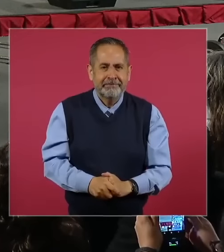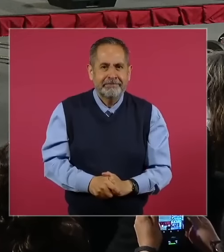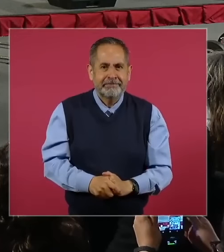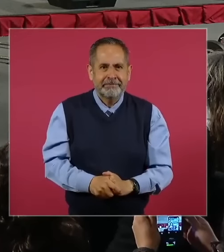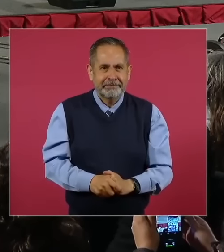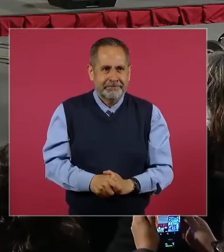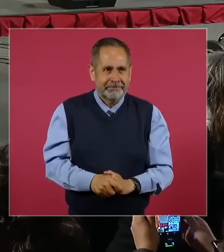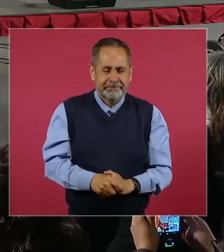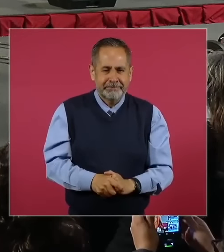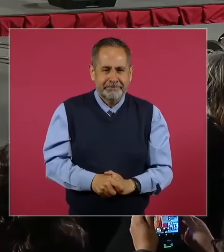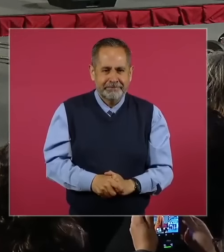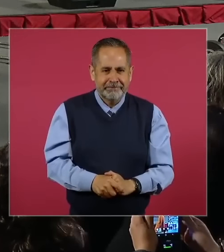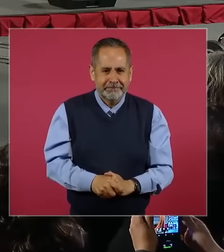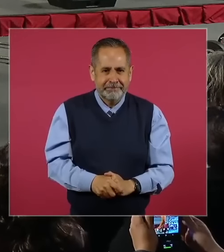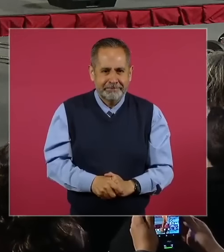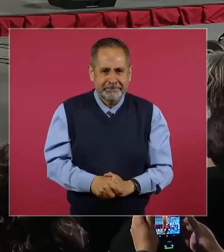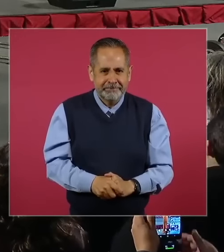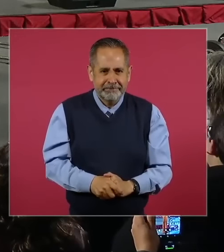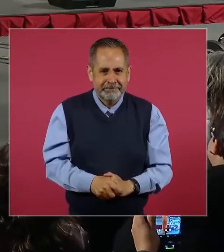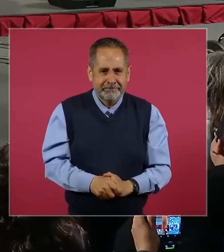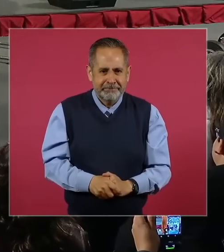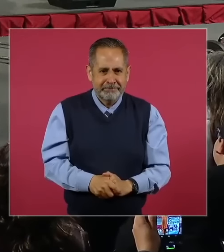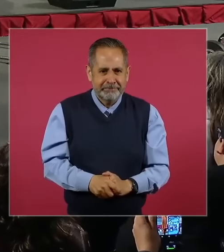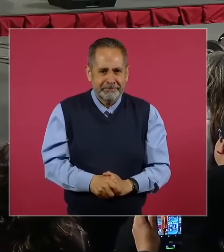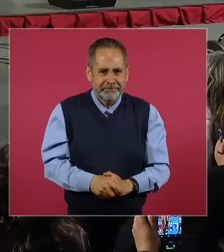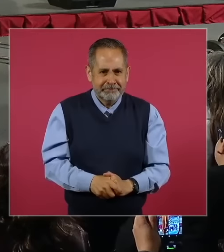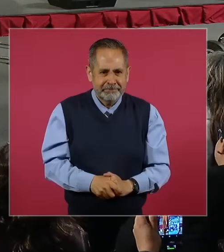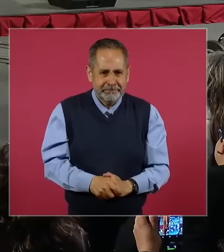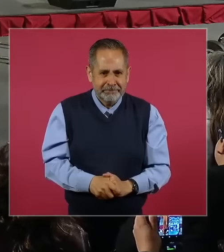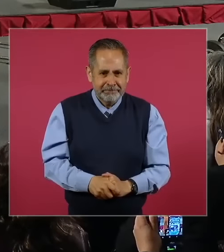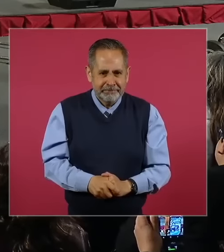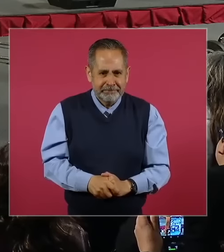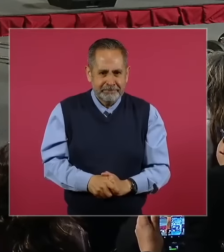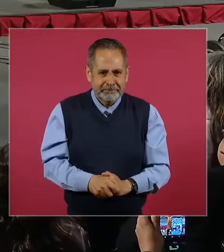Sí, pues. Agarra el micrófono.